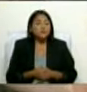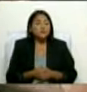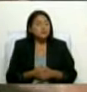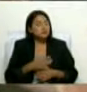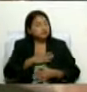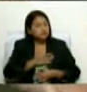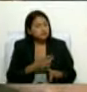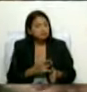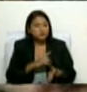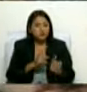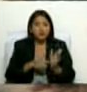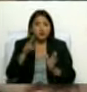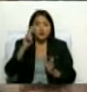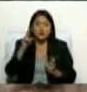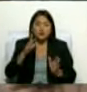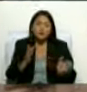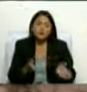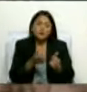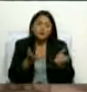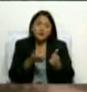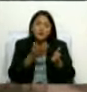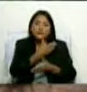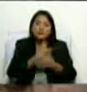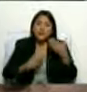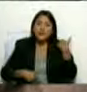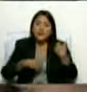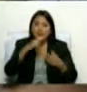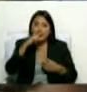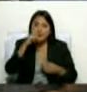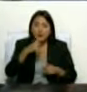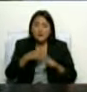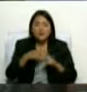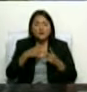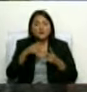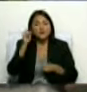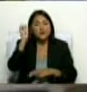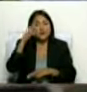ha impulsado el presidente del Gobierno Nacional, igualmente la Asamblea,